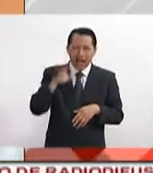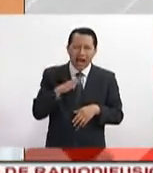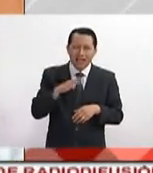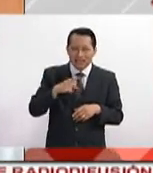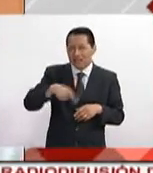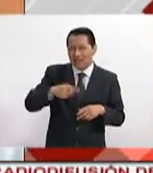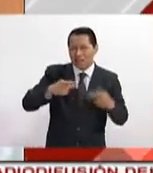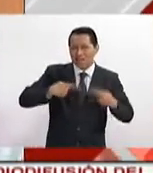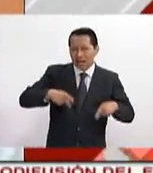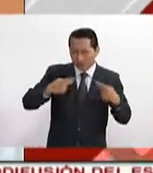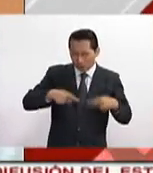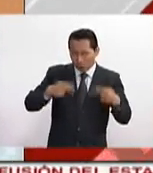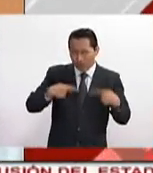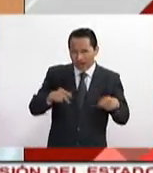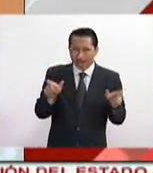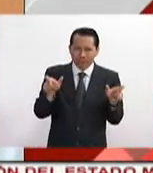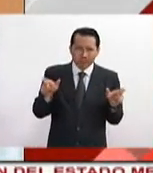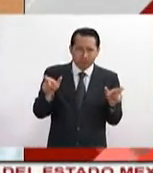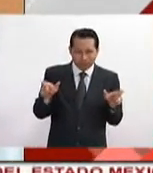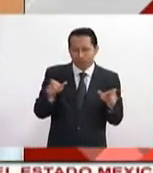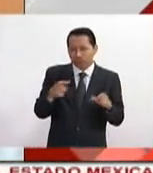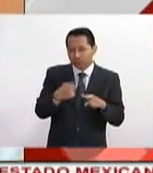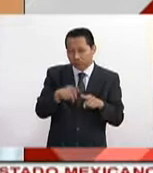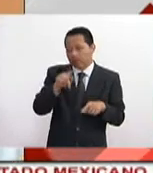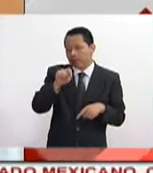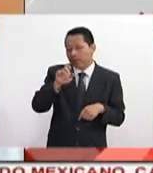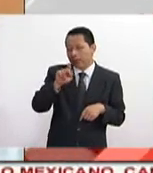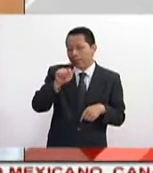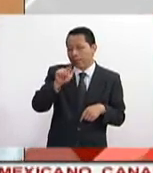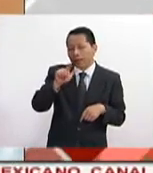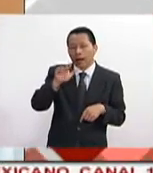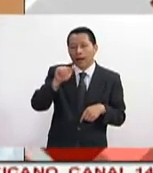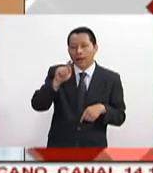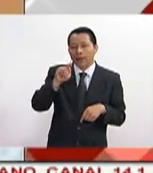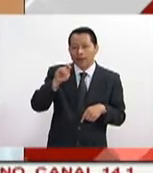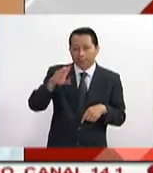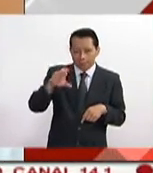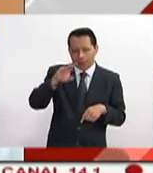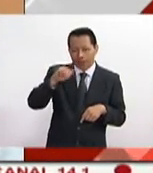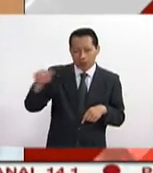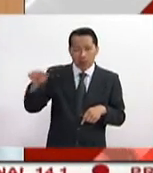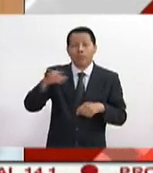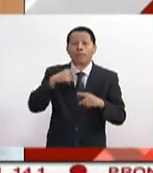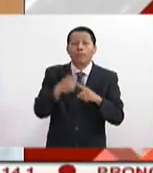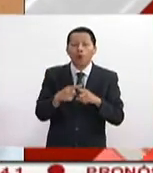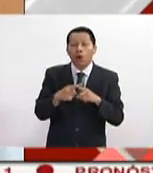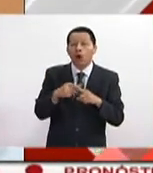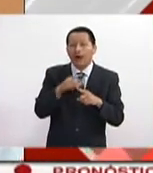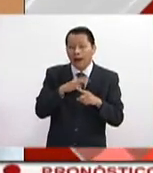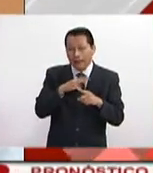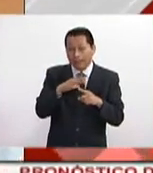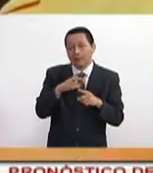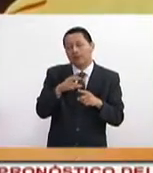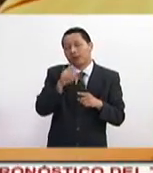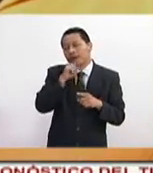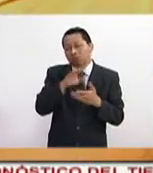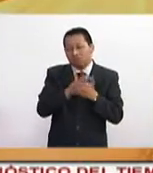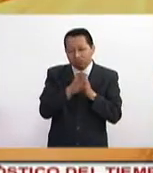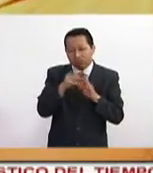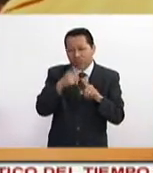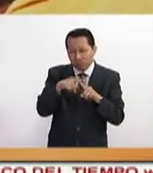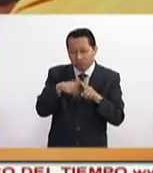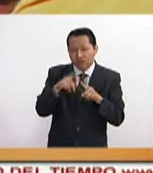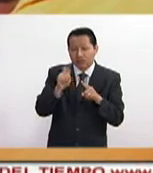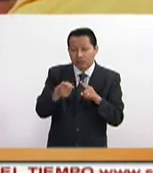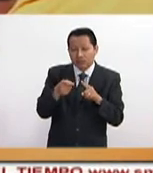región de Tepacaltepec, en Michoacán. Es por apología del delito. La PGR lo acusa de